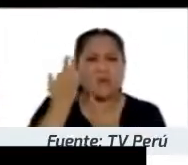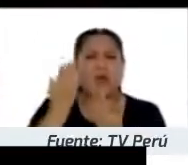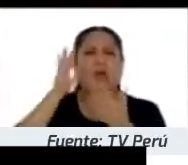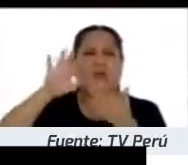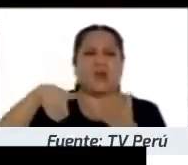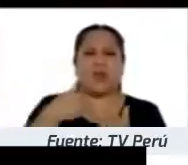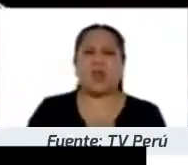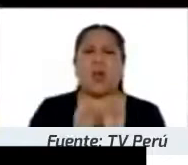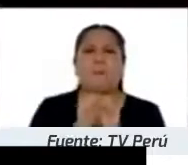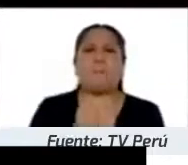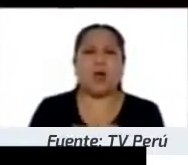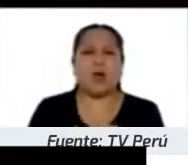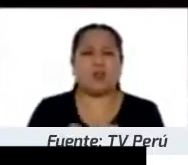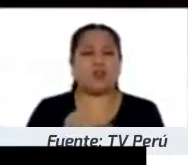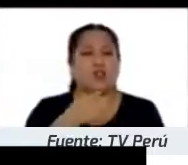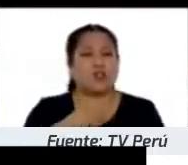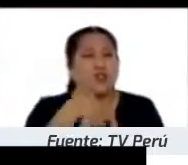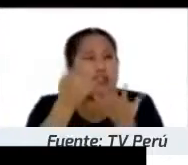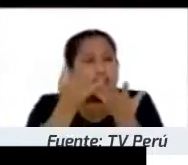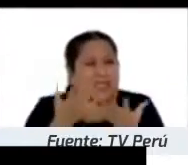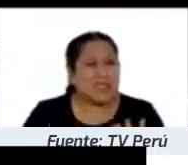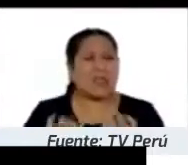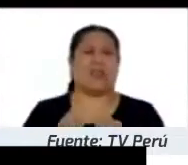pan, yo quisiera